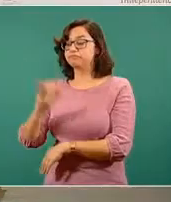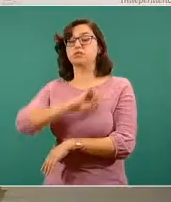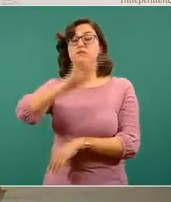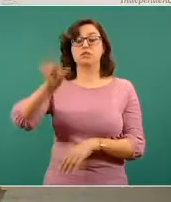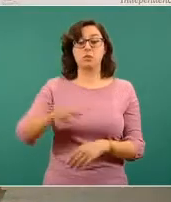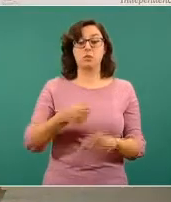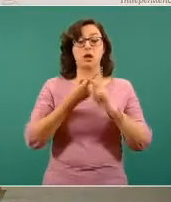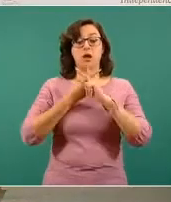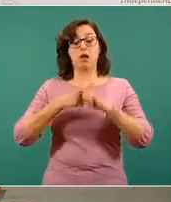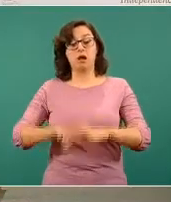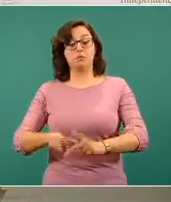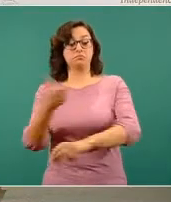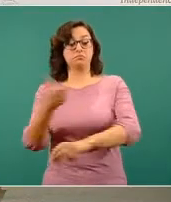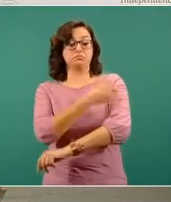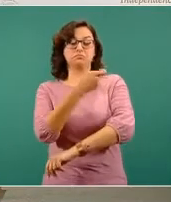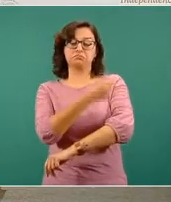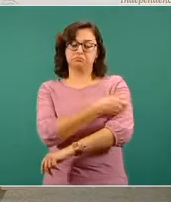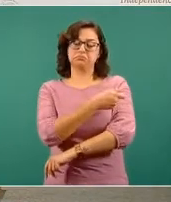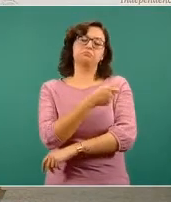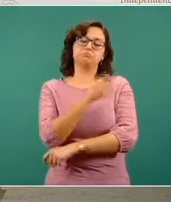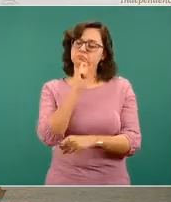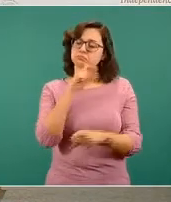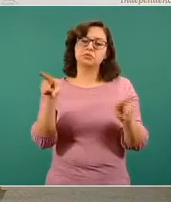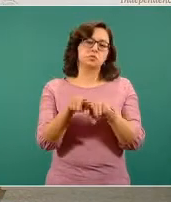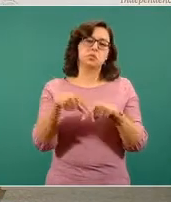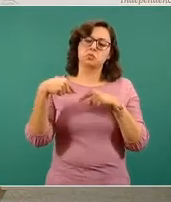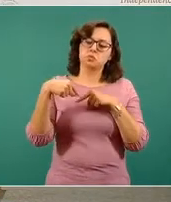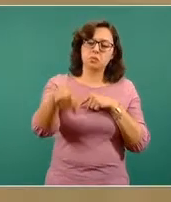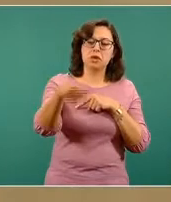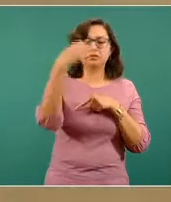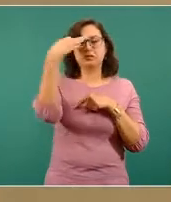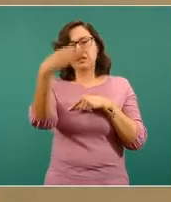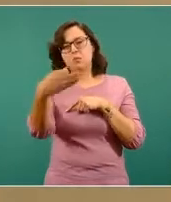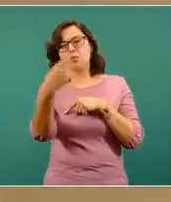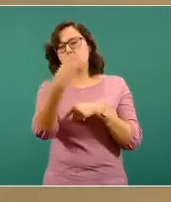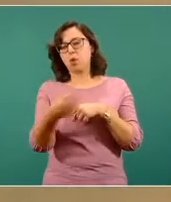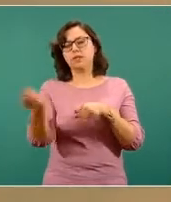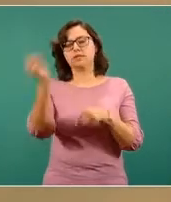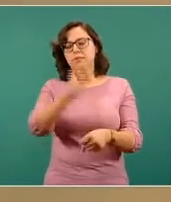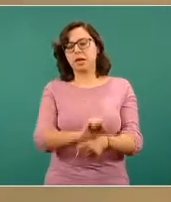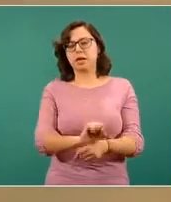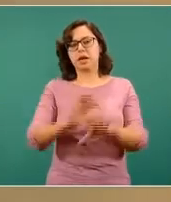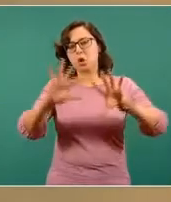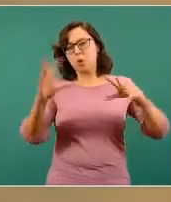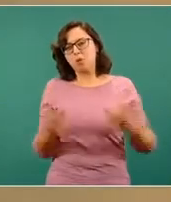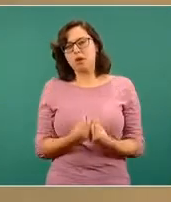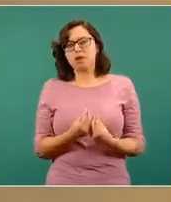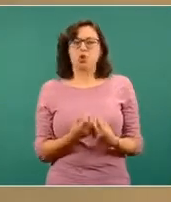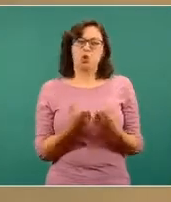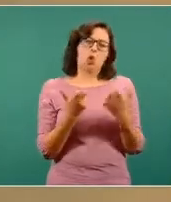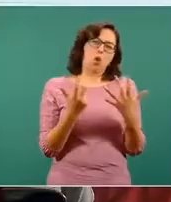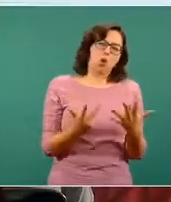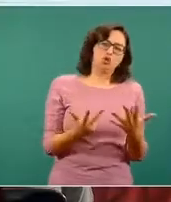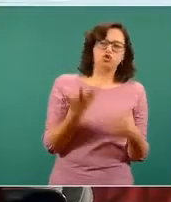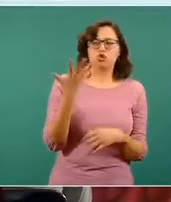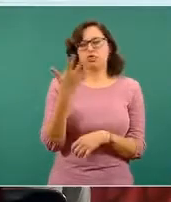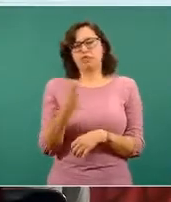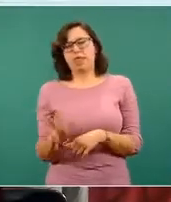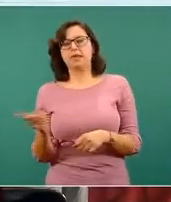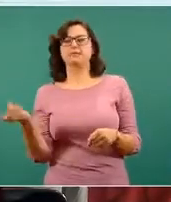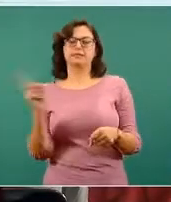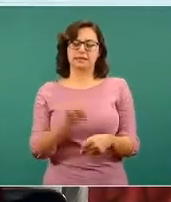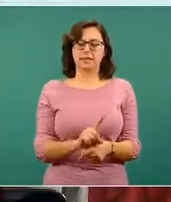otros 4 o 5 días. Entonces, en total, tenemos de 8 a 10 días para utilizar cada paquete. Y esto